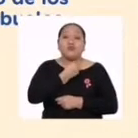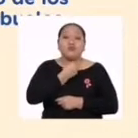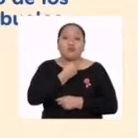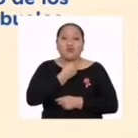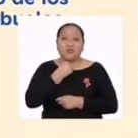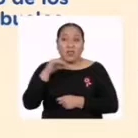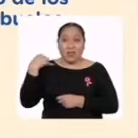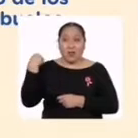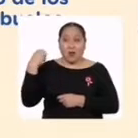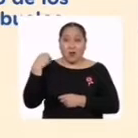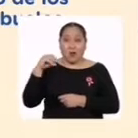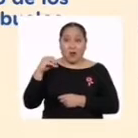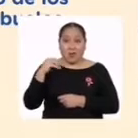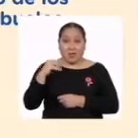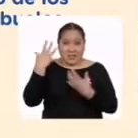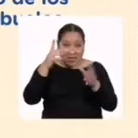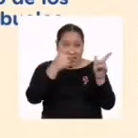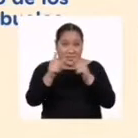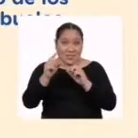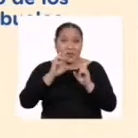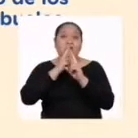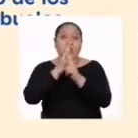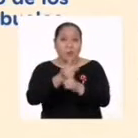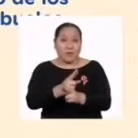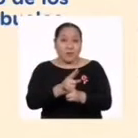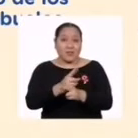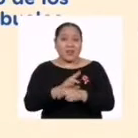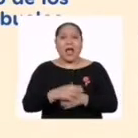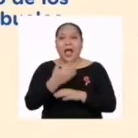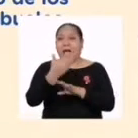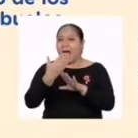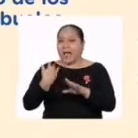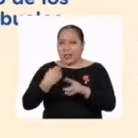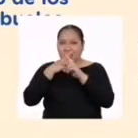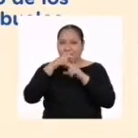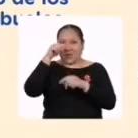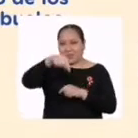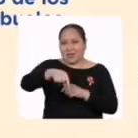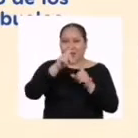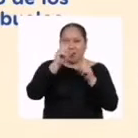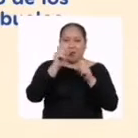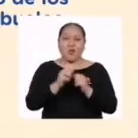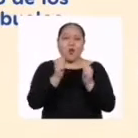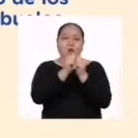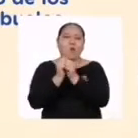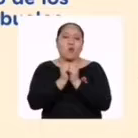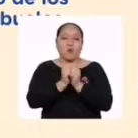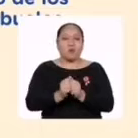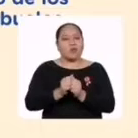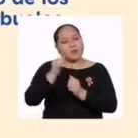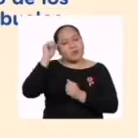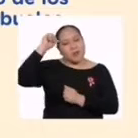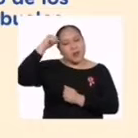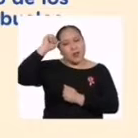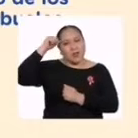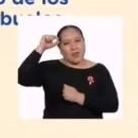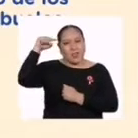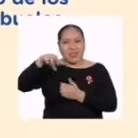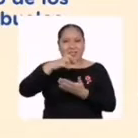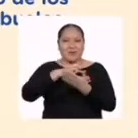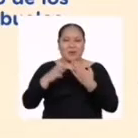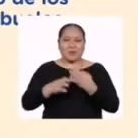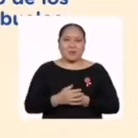listas esas respuestas en casa, ¿no? Antes de responder la pregunta, vamos a hacer juntos un pequeño recordatorio de ese